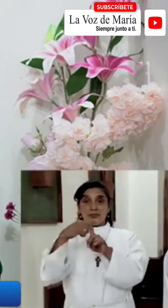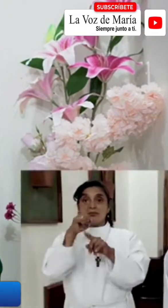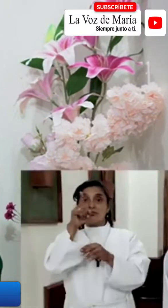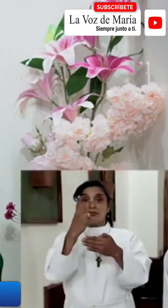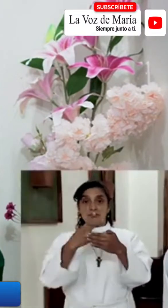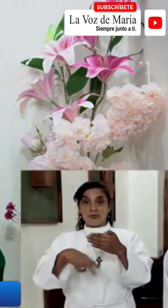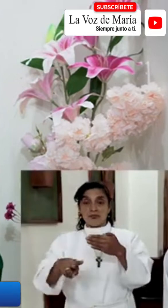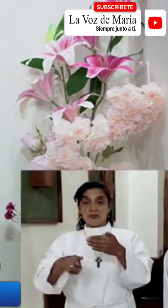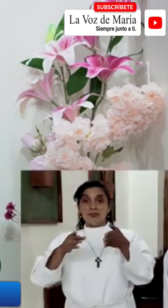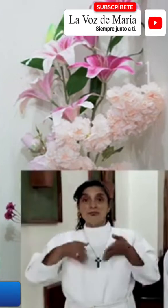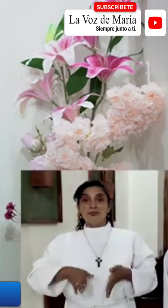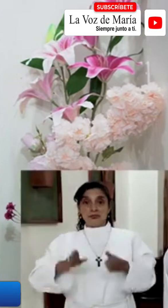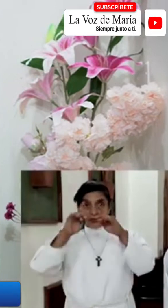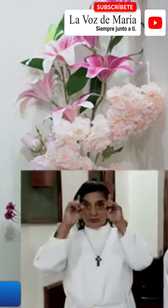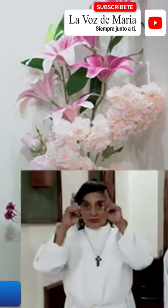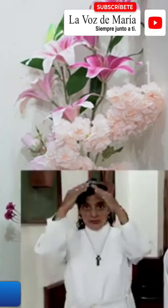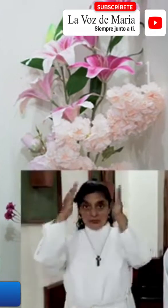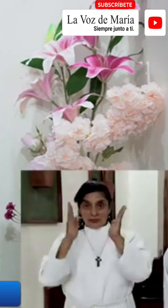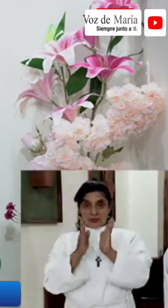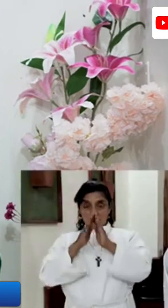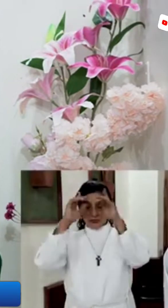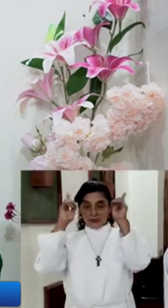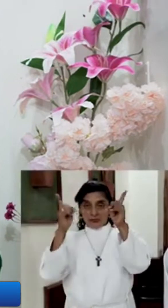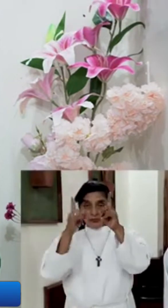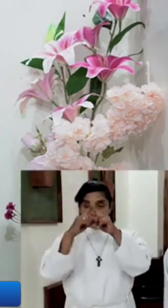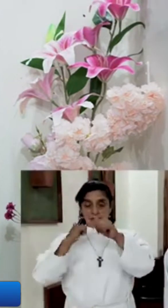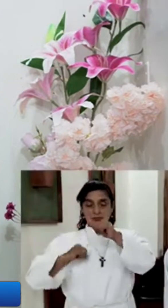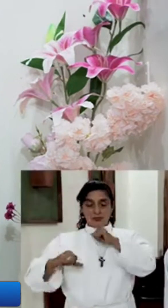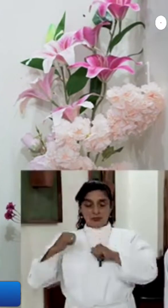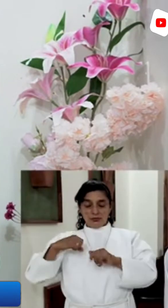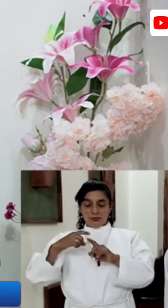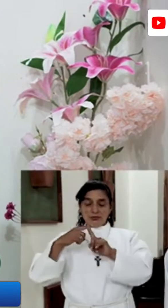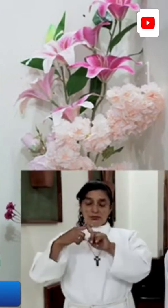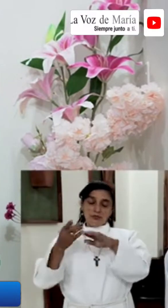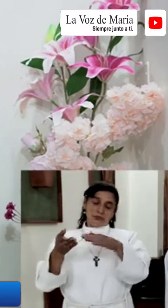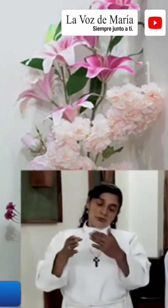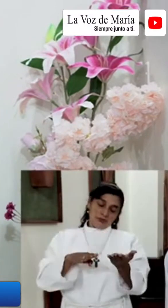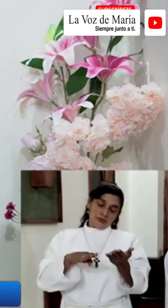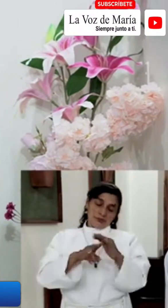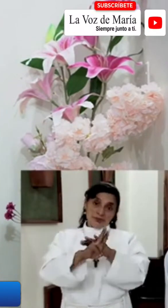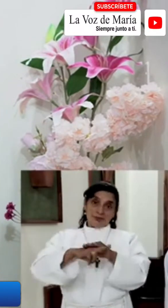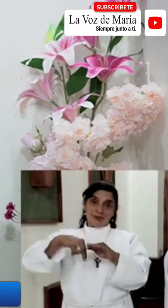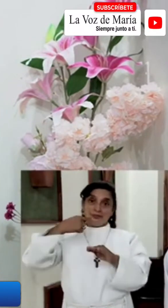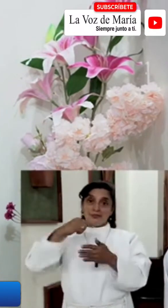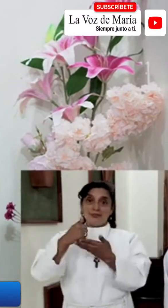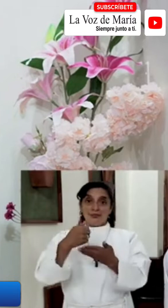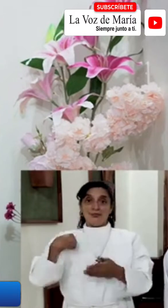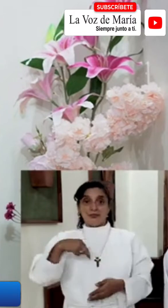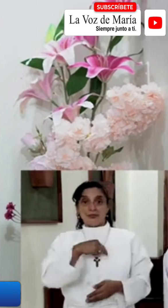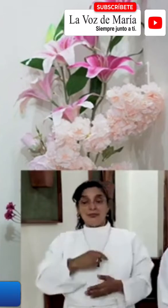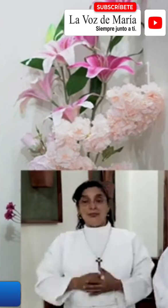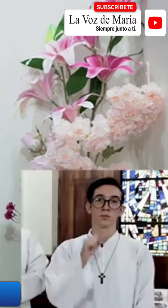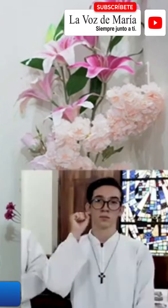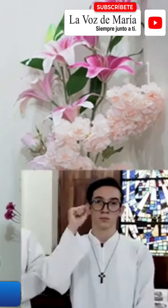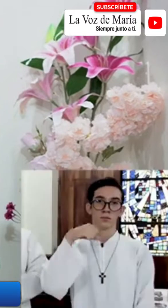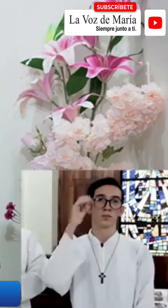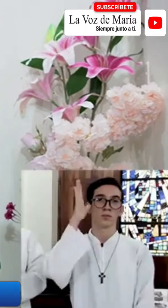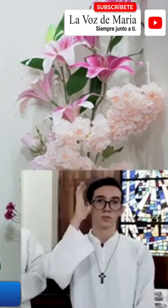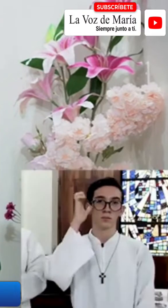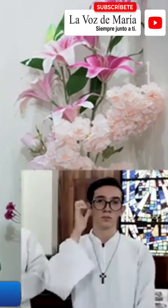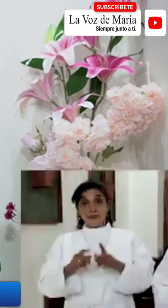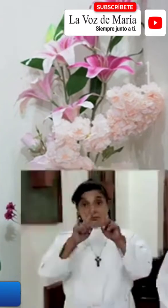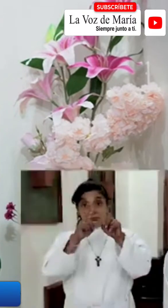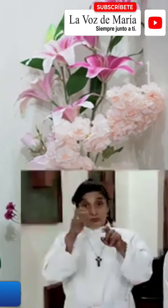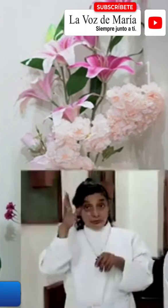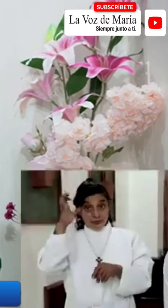su único Hijo, que nació de María Santísima, padeció, murió y resucitó por nosotros? Sí, creo. ¿Creen